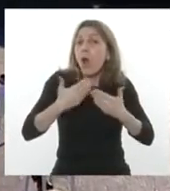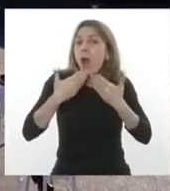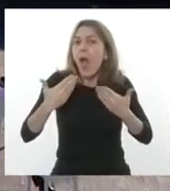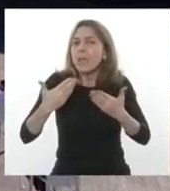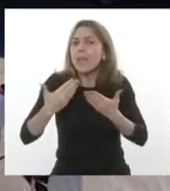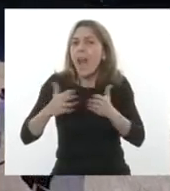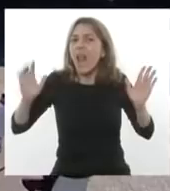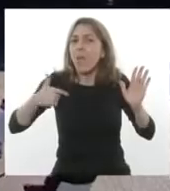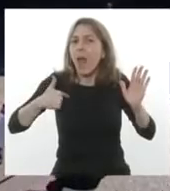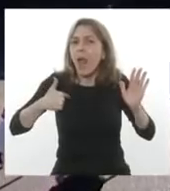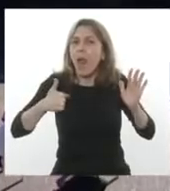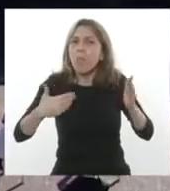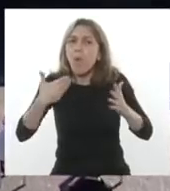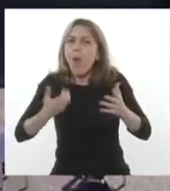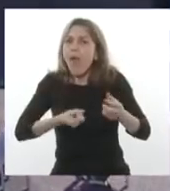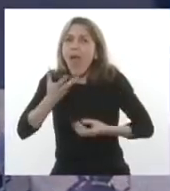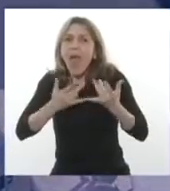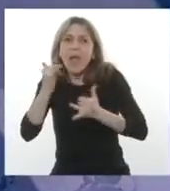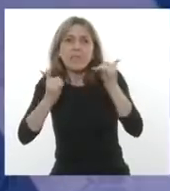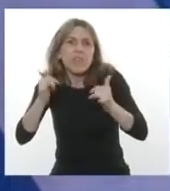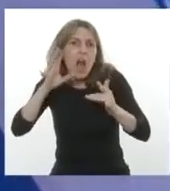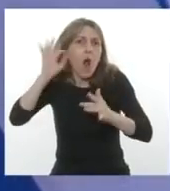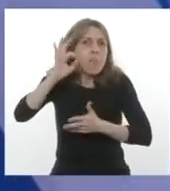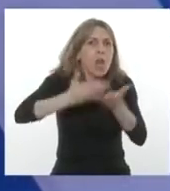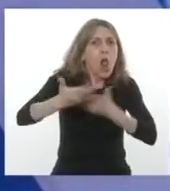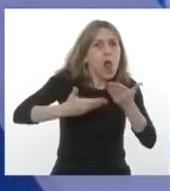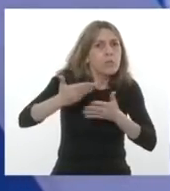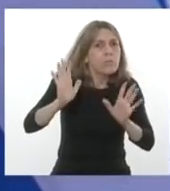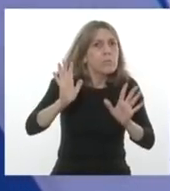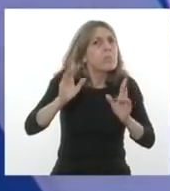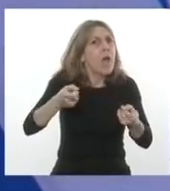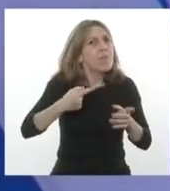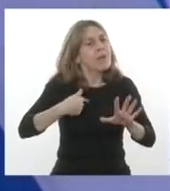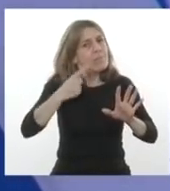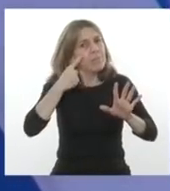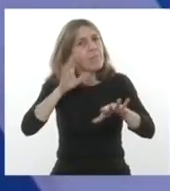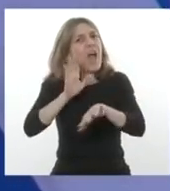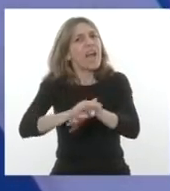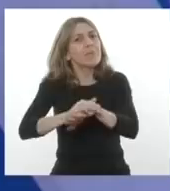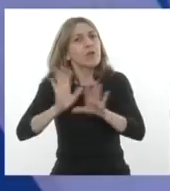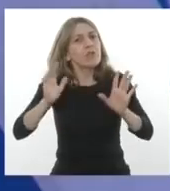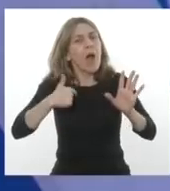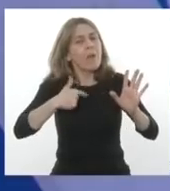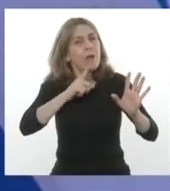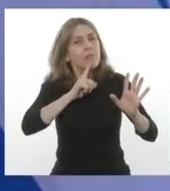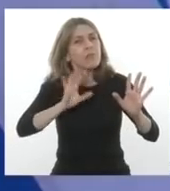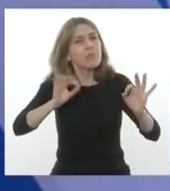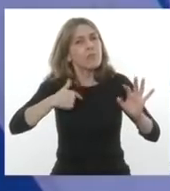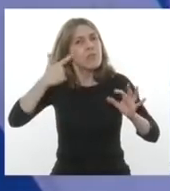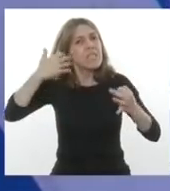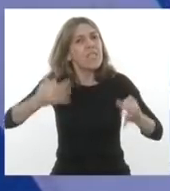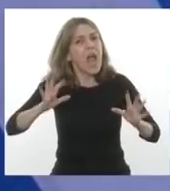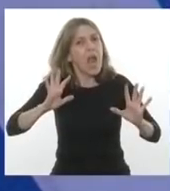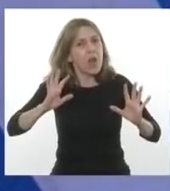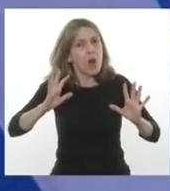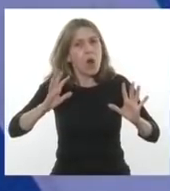Nos da el derecho a expresarnos. También nos impone la responsabilidad de ser serios cuando decidimos y hablamos. Y de